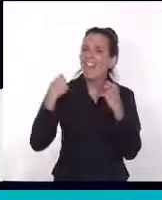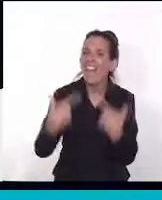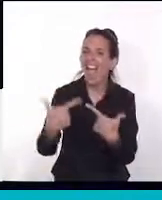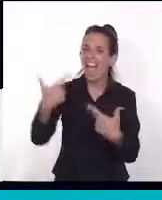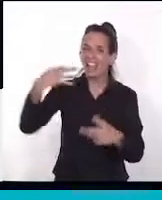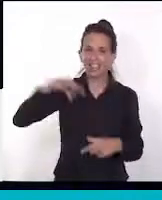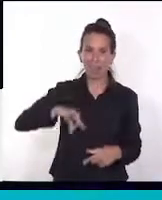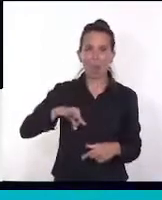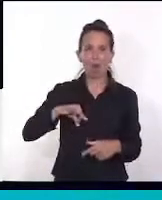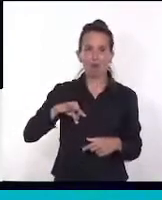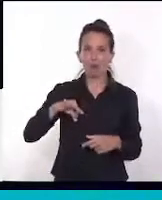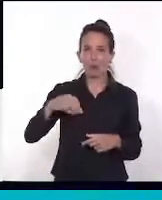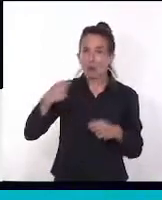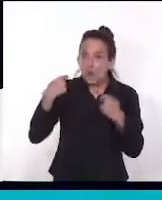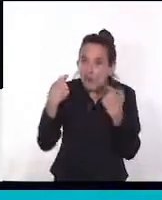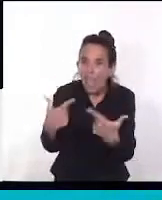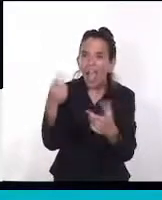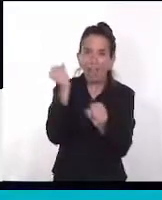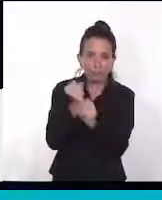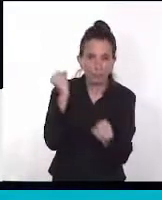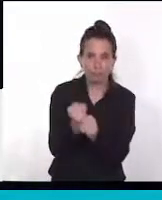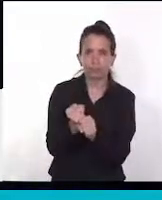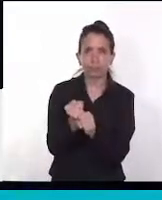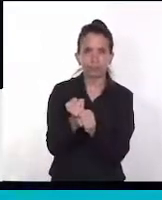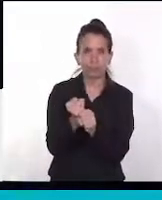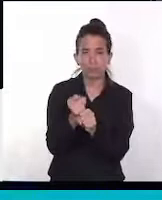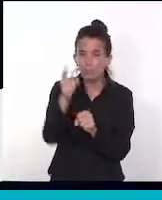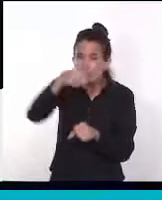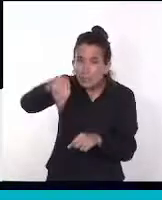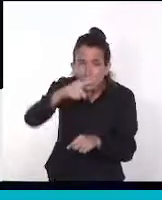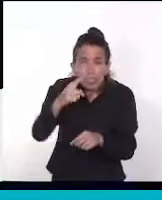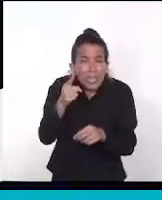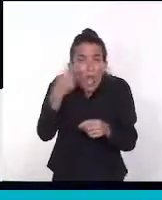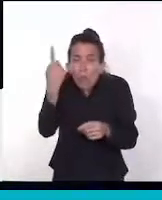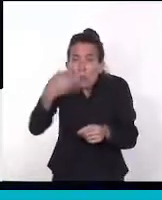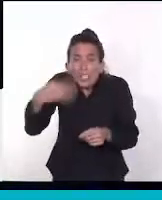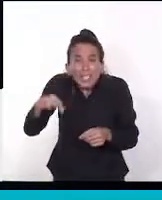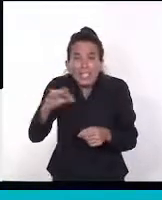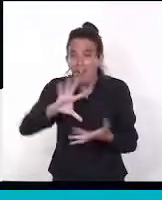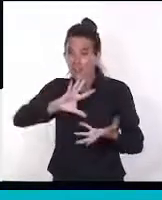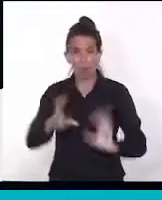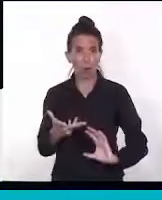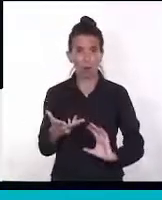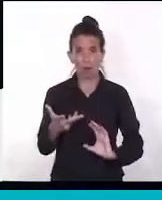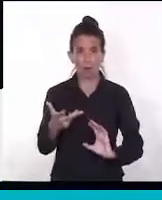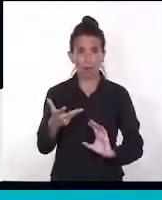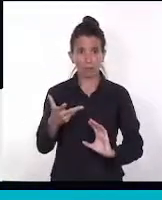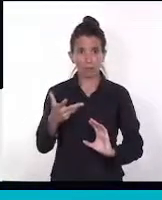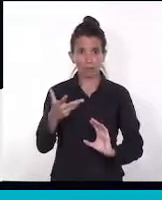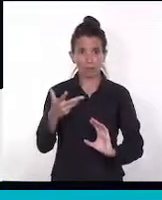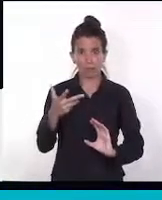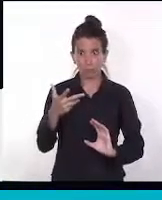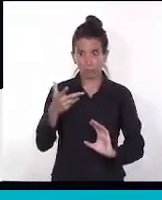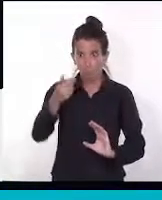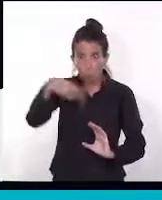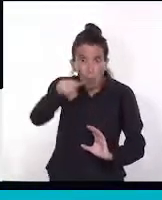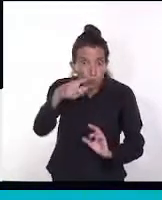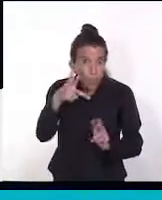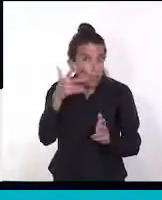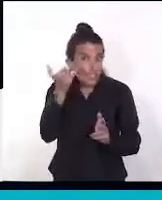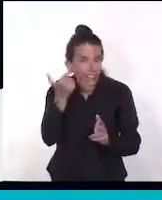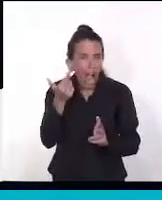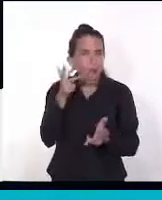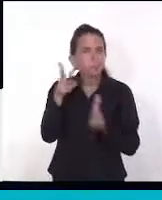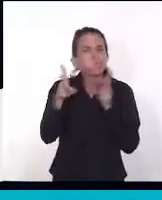que, como lo señalaron compañeros y compañeras de Madigras, por ejemplo, con los quienes charlamos sobre